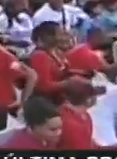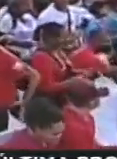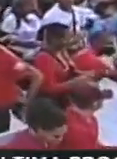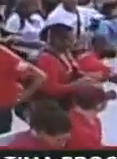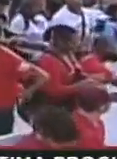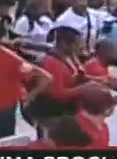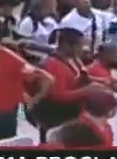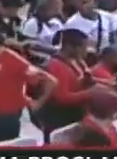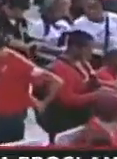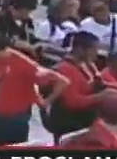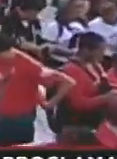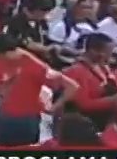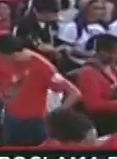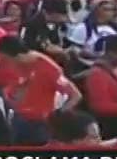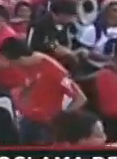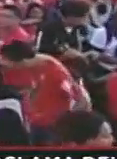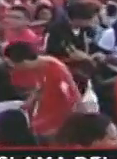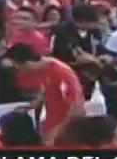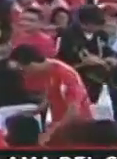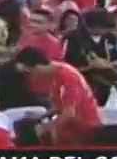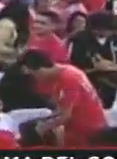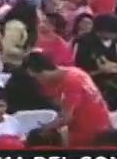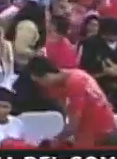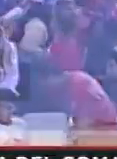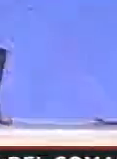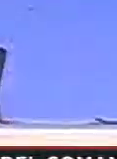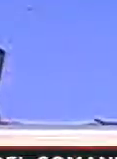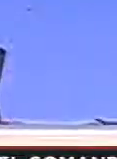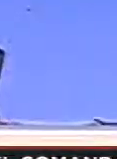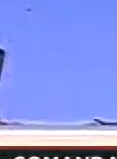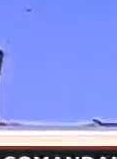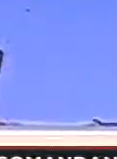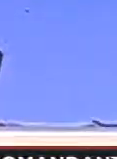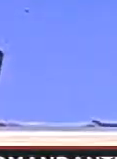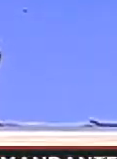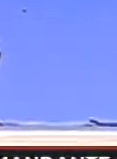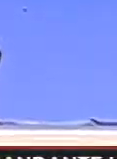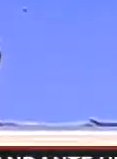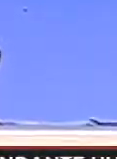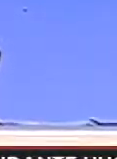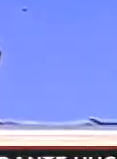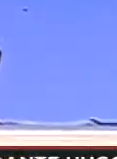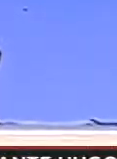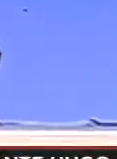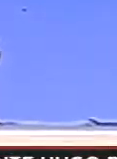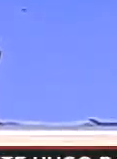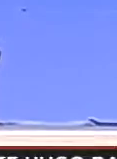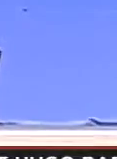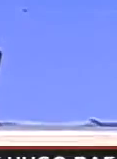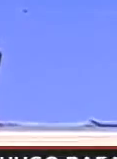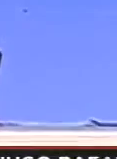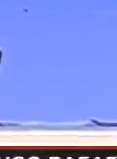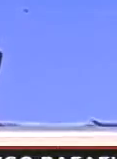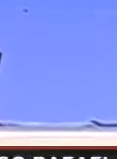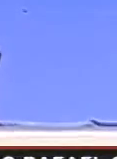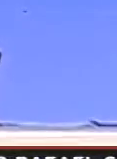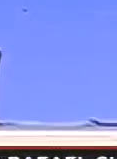día del amor y la lealtad, día de la lealtad y del amor. Qué bonita